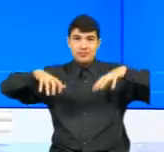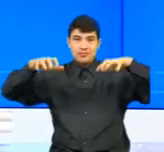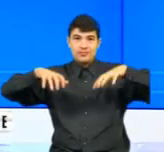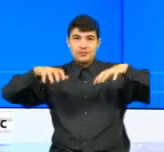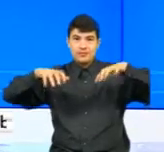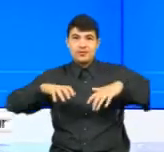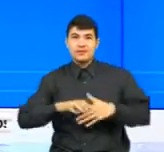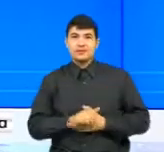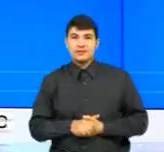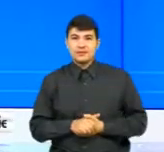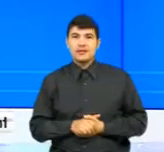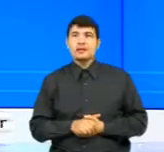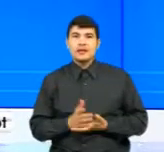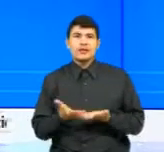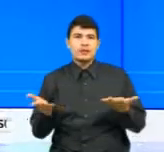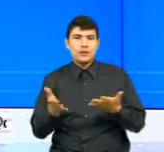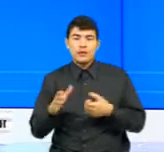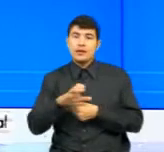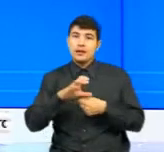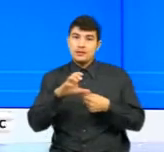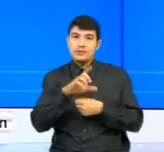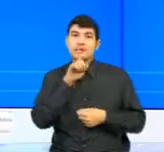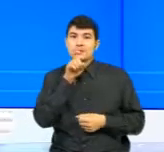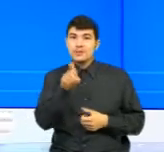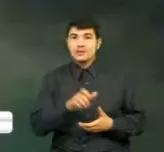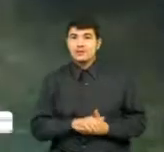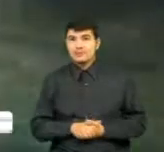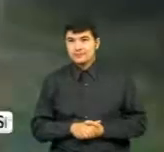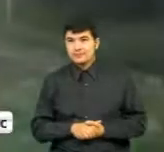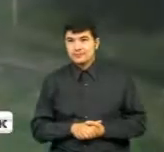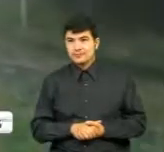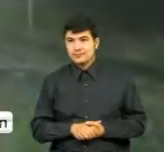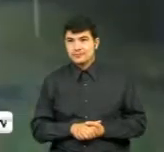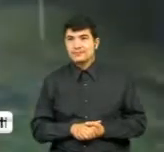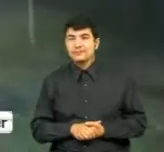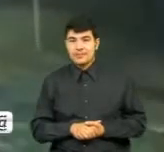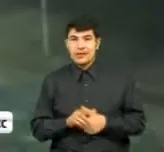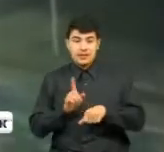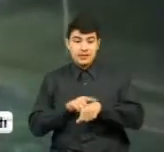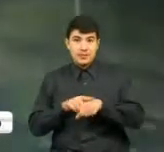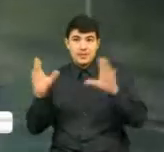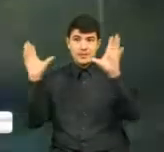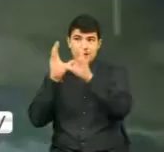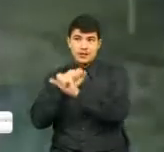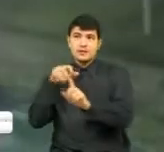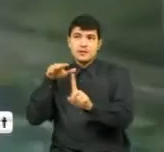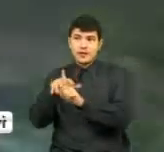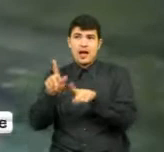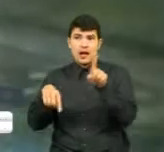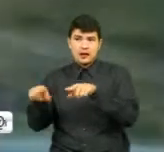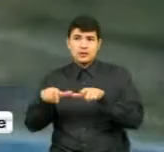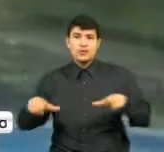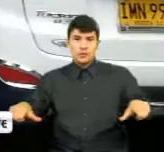noche anterior en toda el área metropolitana de Bucaramanga. En horas de la noche, fuertes lluvias afectaron varios